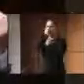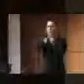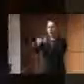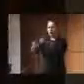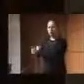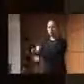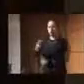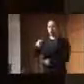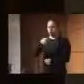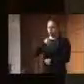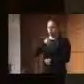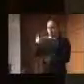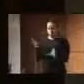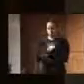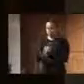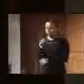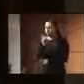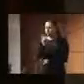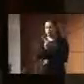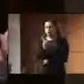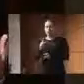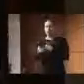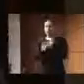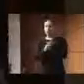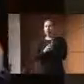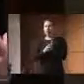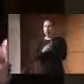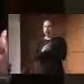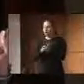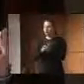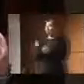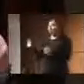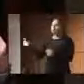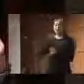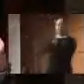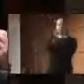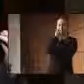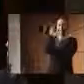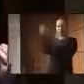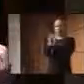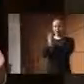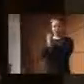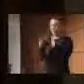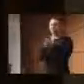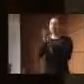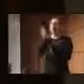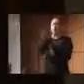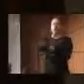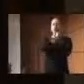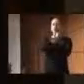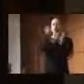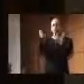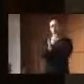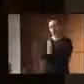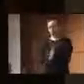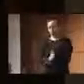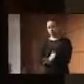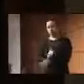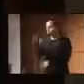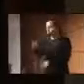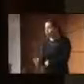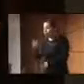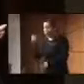soy yo el que tiene un problema, no, soy yo el que está en una situación determinada, pero es la sociedad la que tiene que cambiar, ¿no? Y